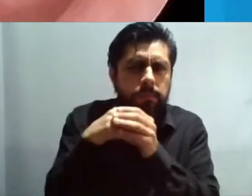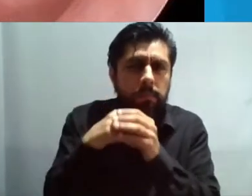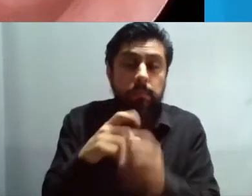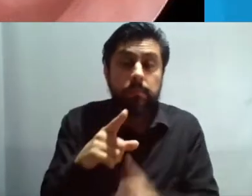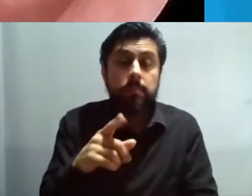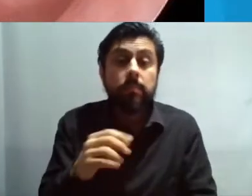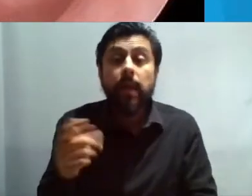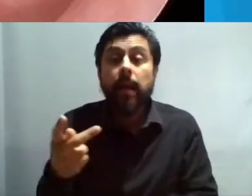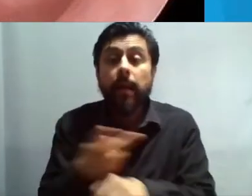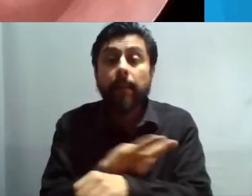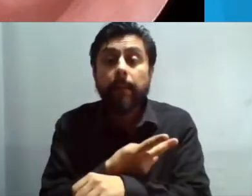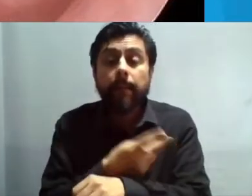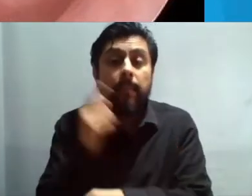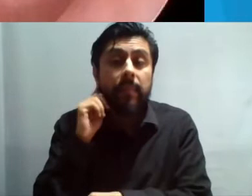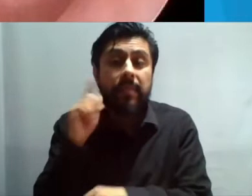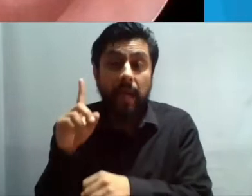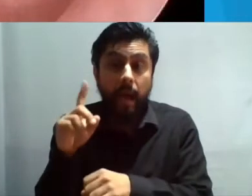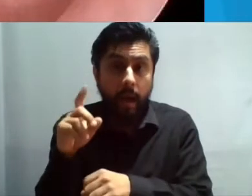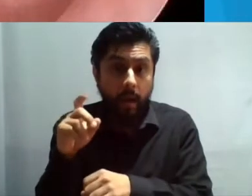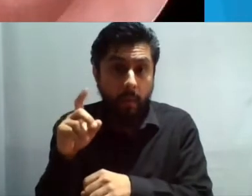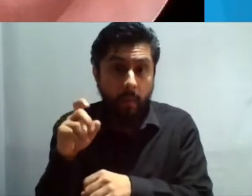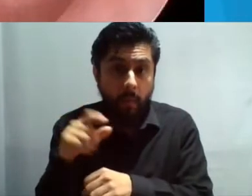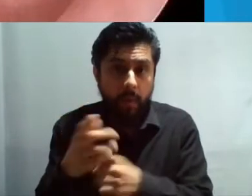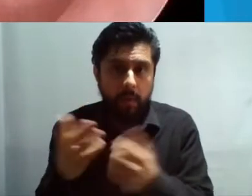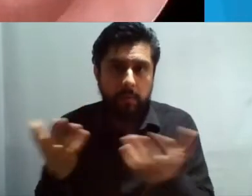aventando agua a un conducto que no estamos viendo en su